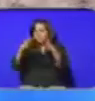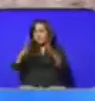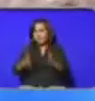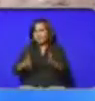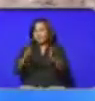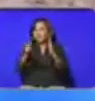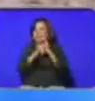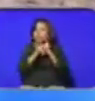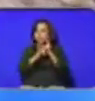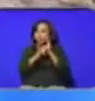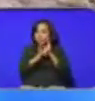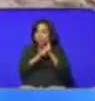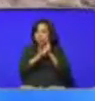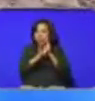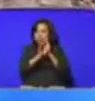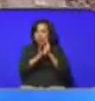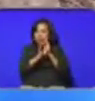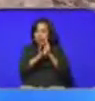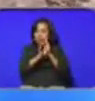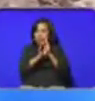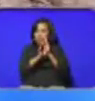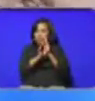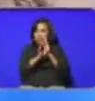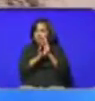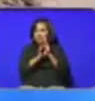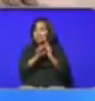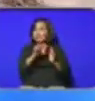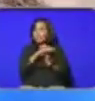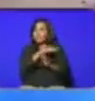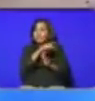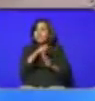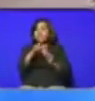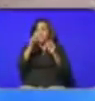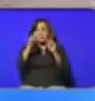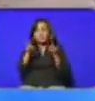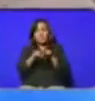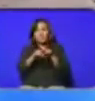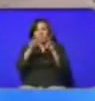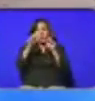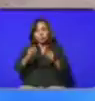en las industrias, cómo también puedan hacer parte efectiva